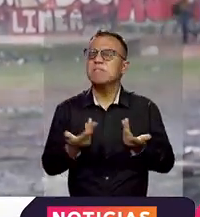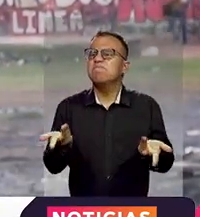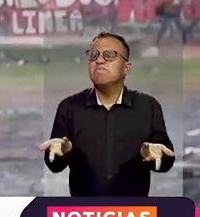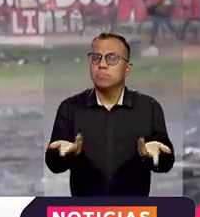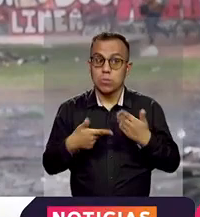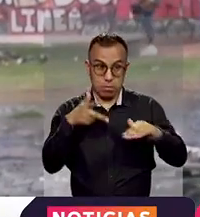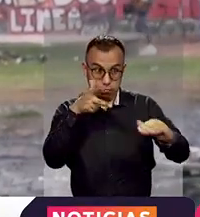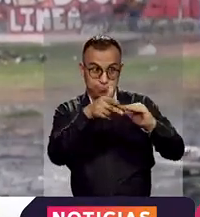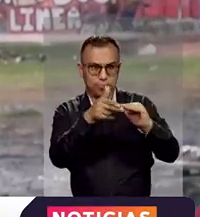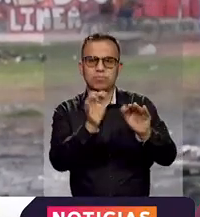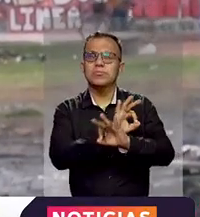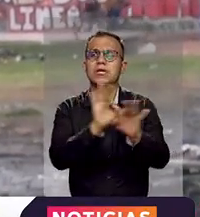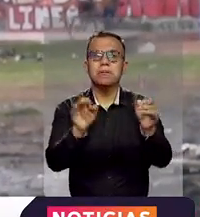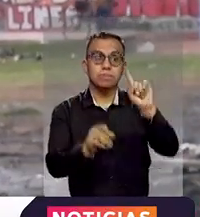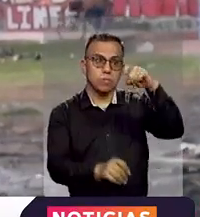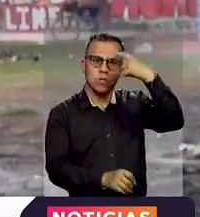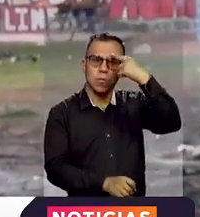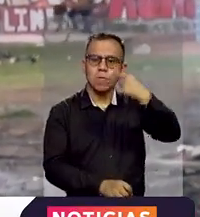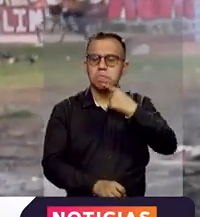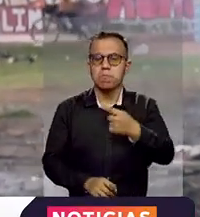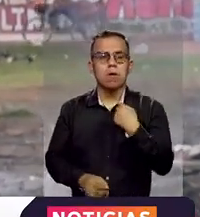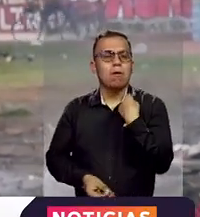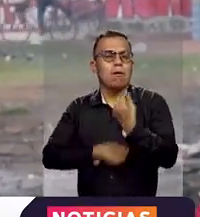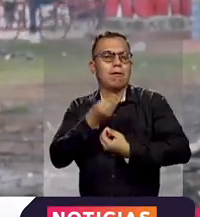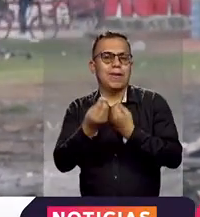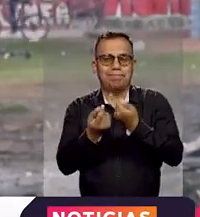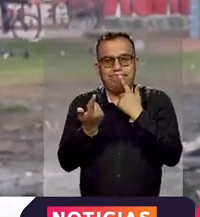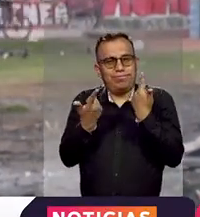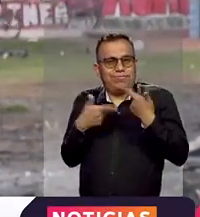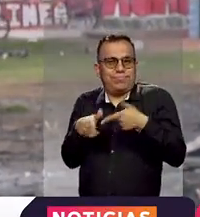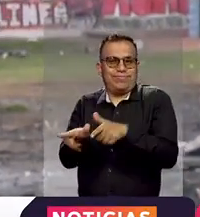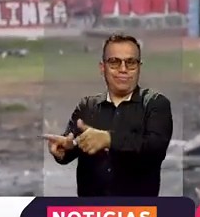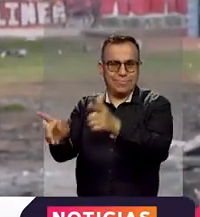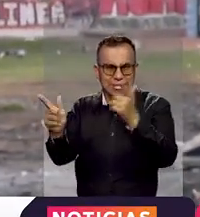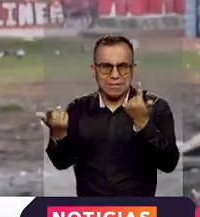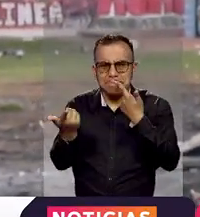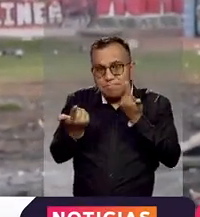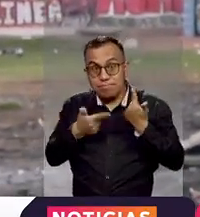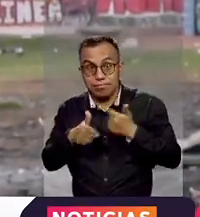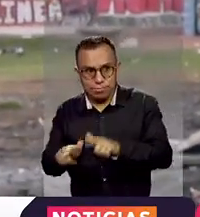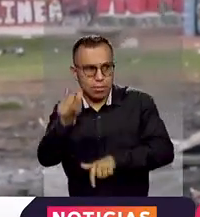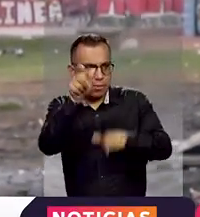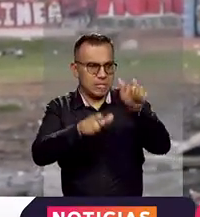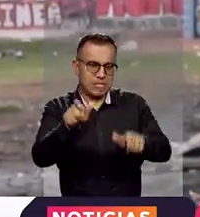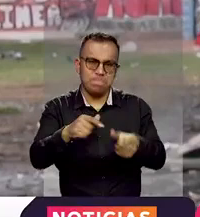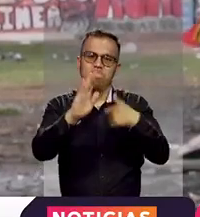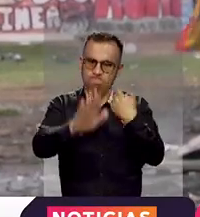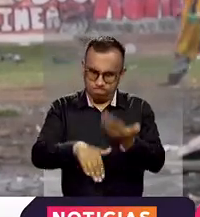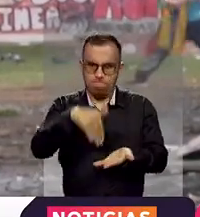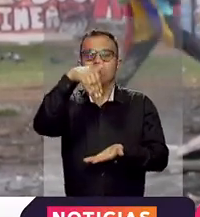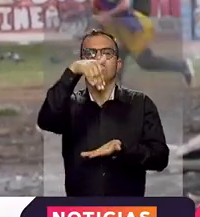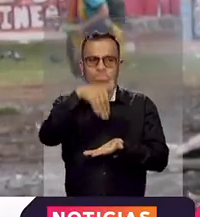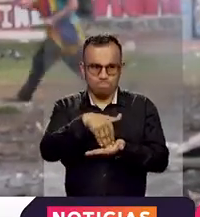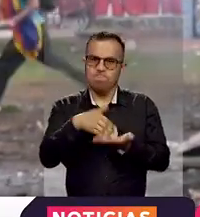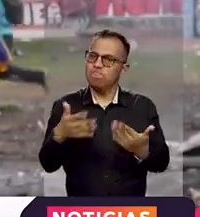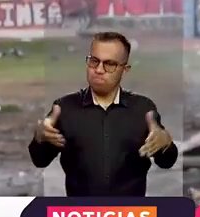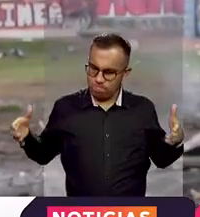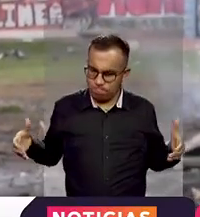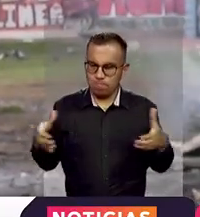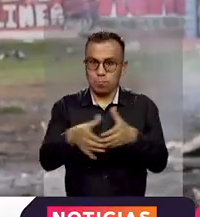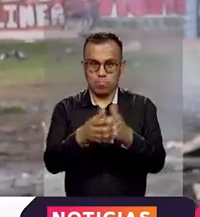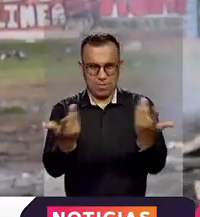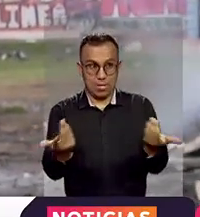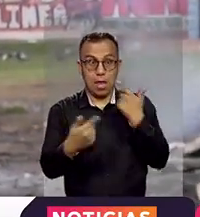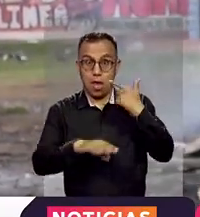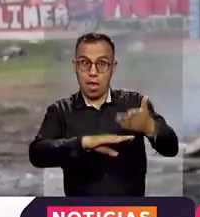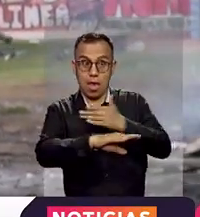va a hacer el gobierno? El gobierno lo que va a hacer es reírse de nosotros, de reírse del pueblo, y antes reforzar más la reforma